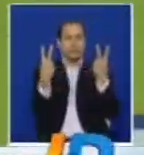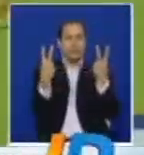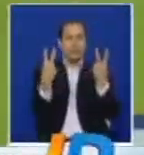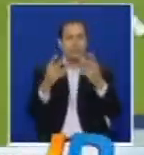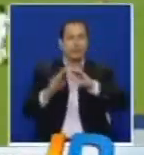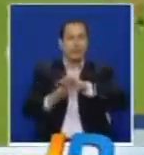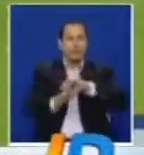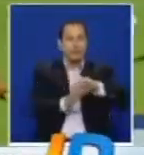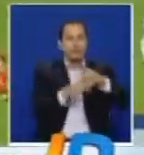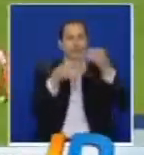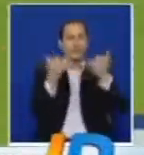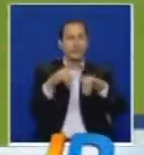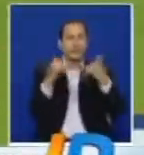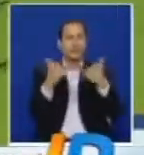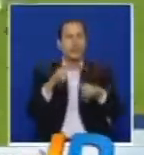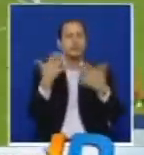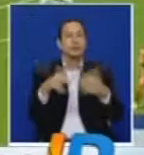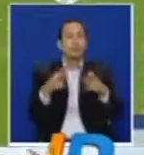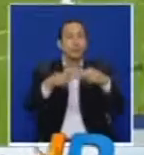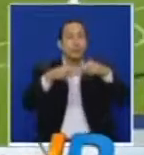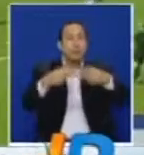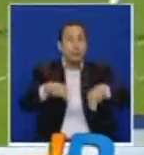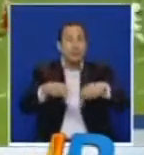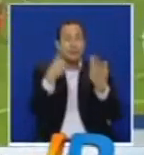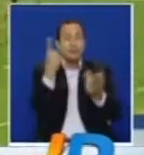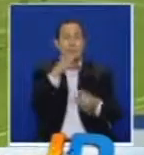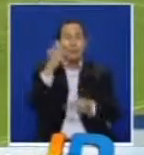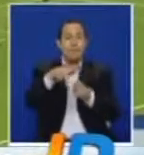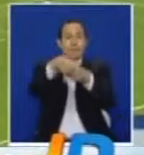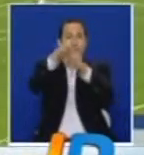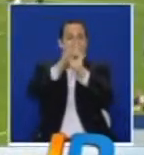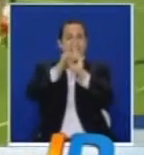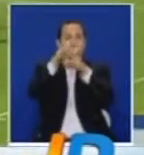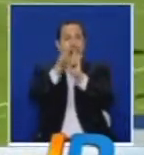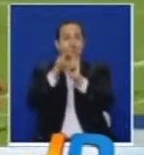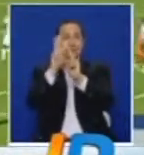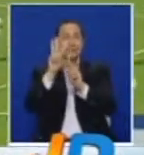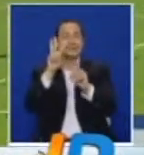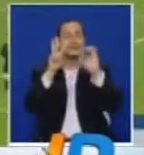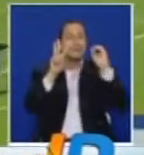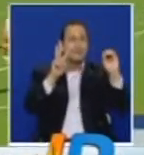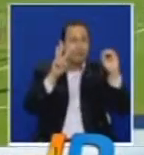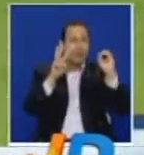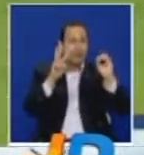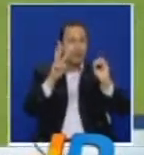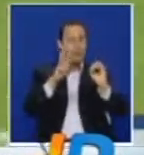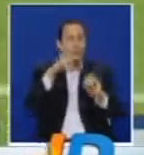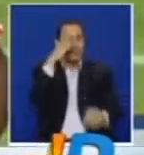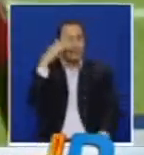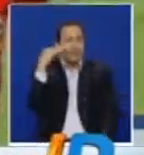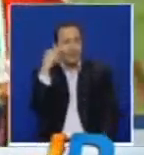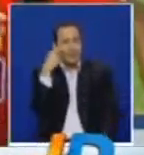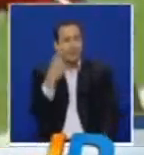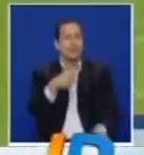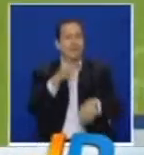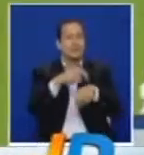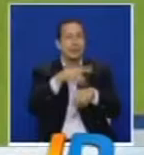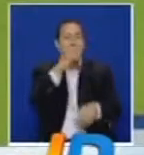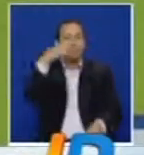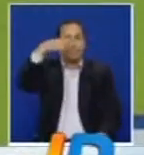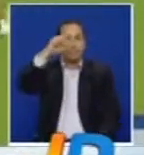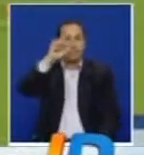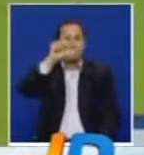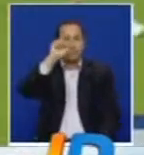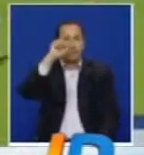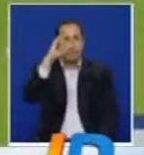En el Estadio La Independencia de Tunja, Patriotas goleó 3-0 al Quindío. Manuel Palacios a los 24 minutos marca el primero. Se